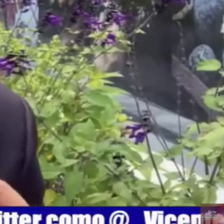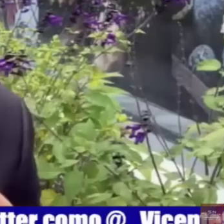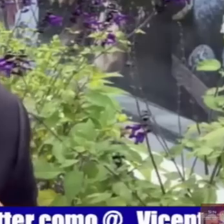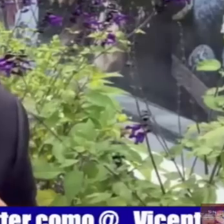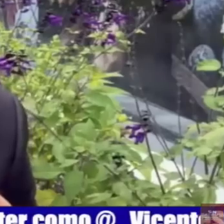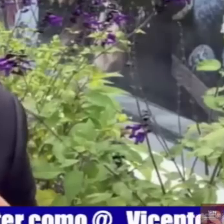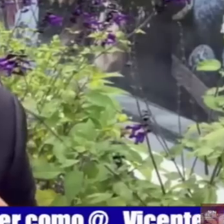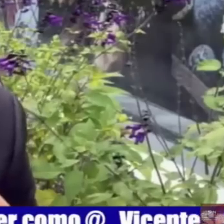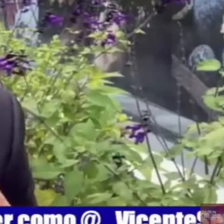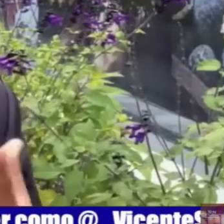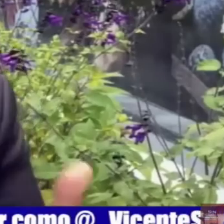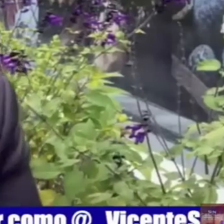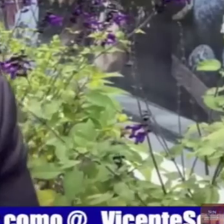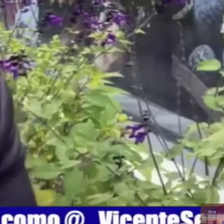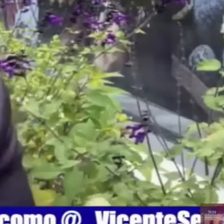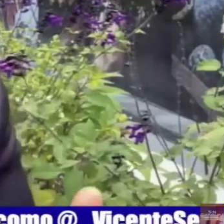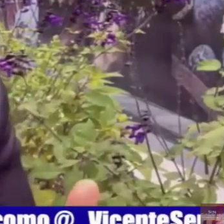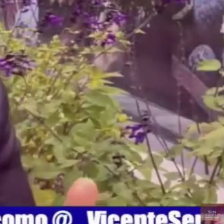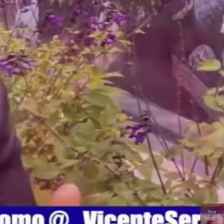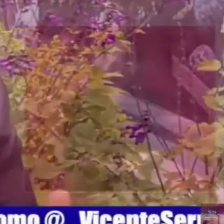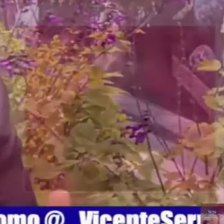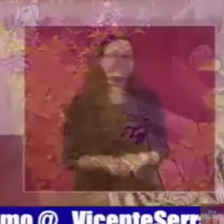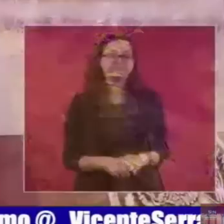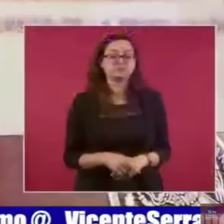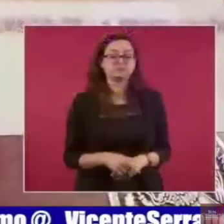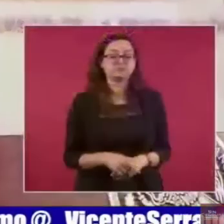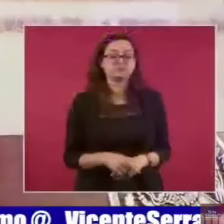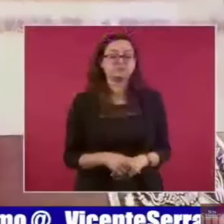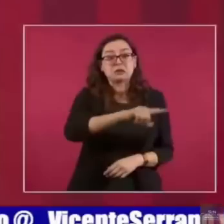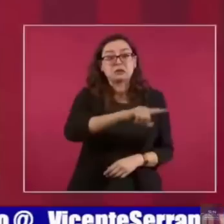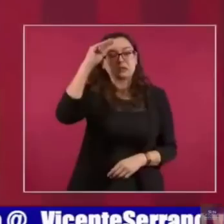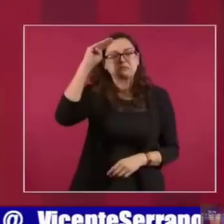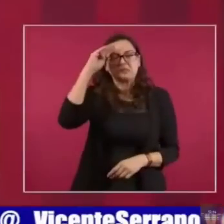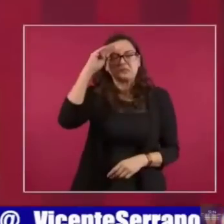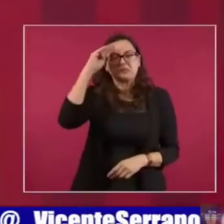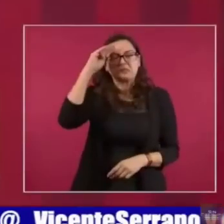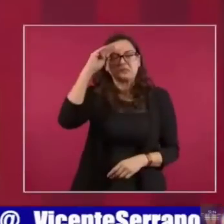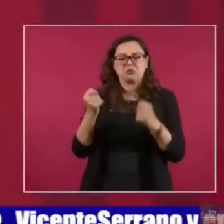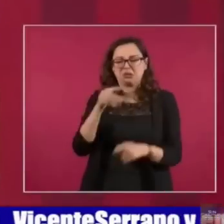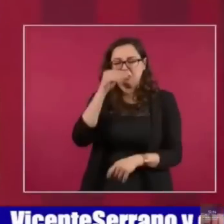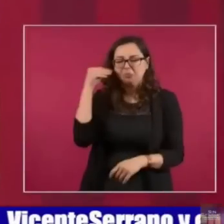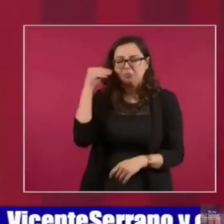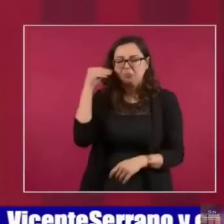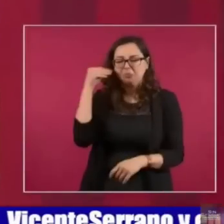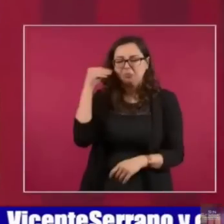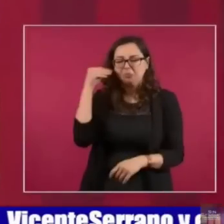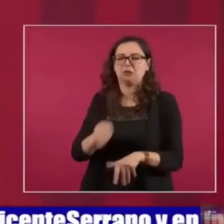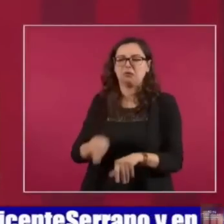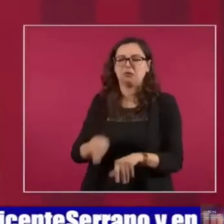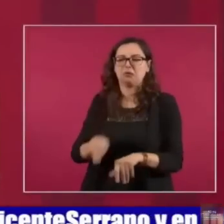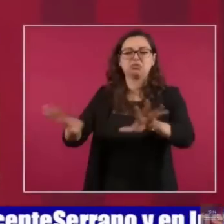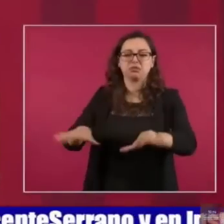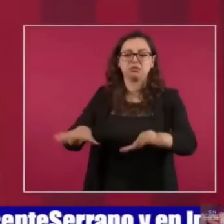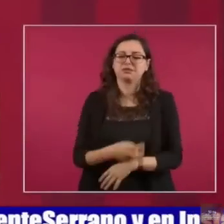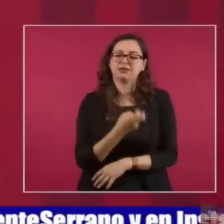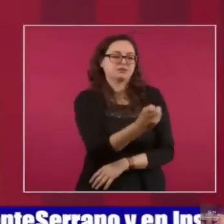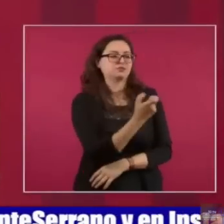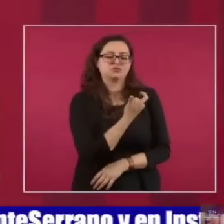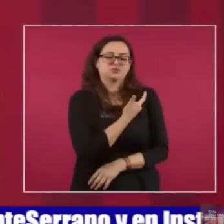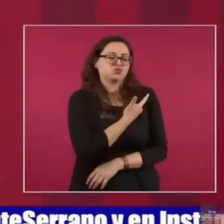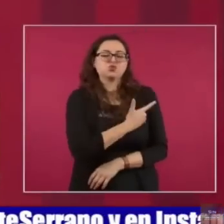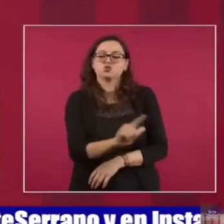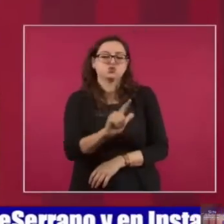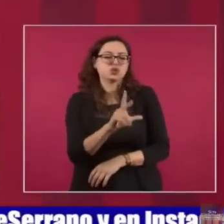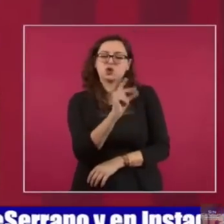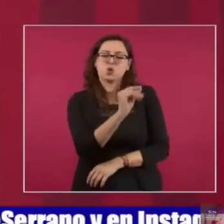estoy mintiendo, demuéstrenlo. Y creo que el reto más importante es ese. Dice el presidente, ya